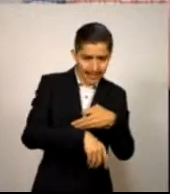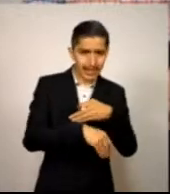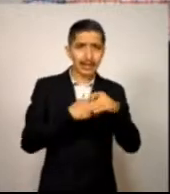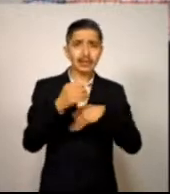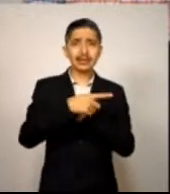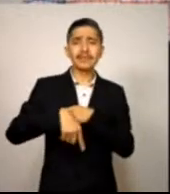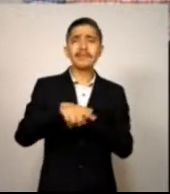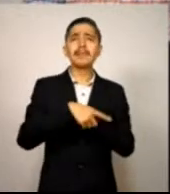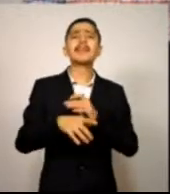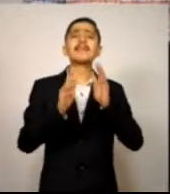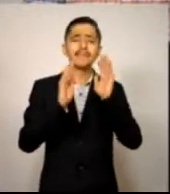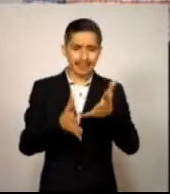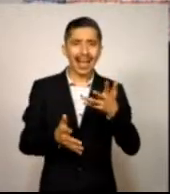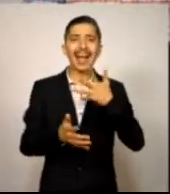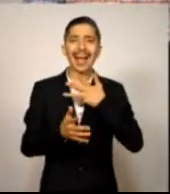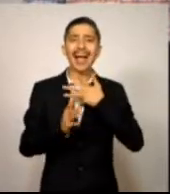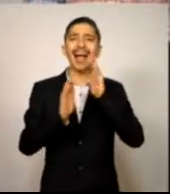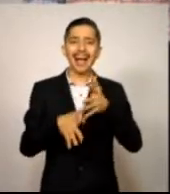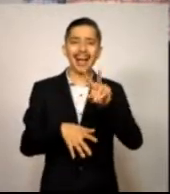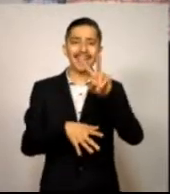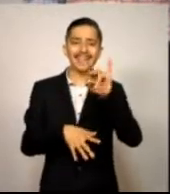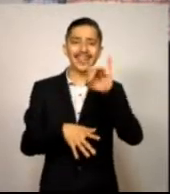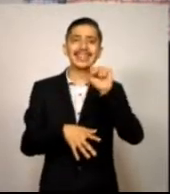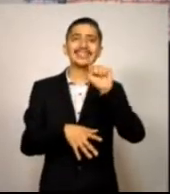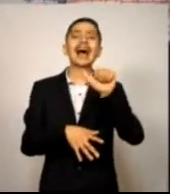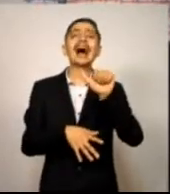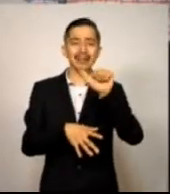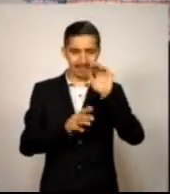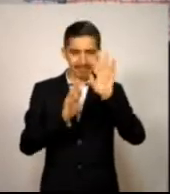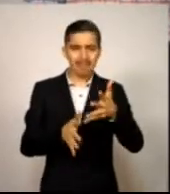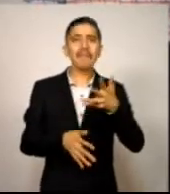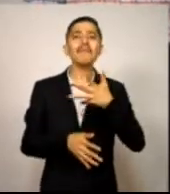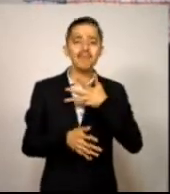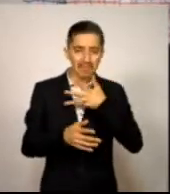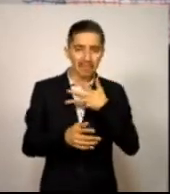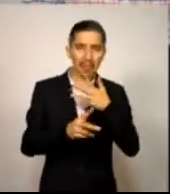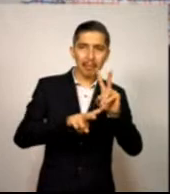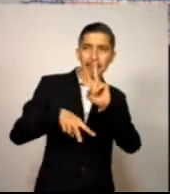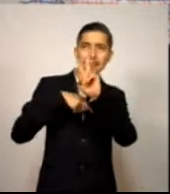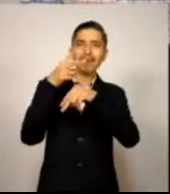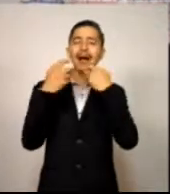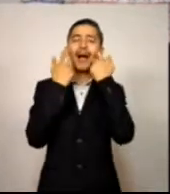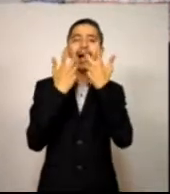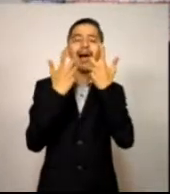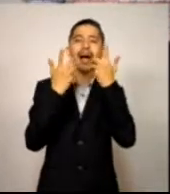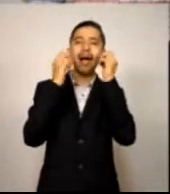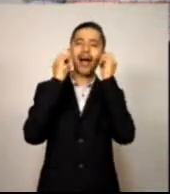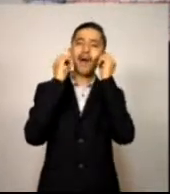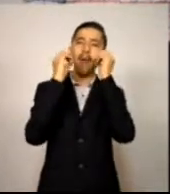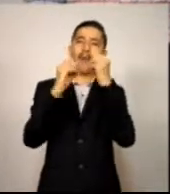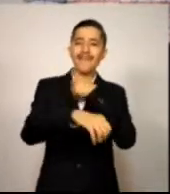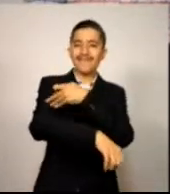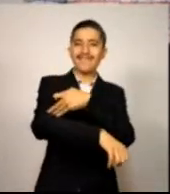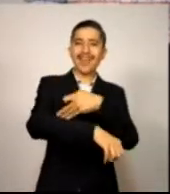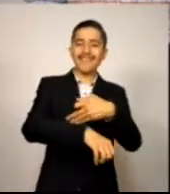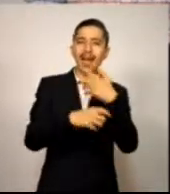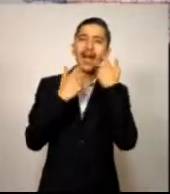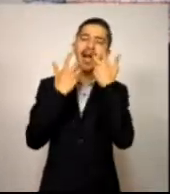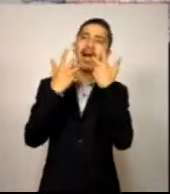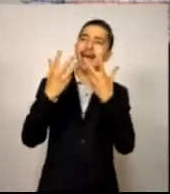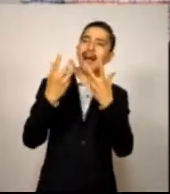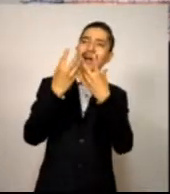en general familias que ya obtuvieron su visa y que quieren ir a ver a sus familias porque además